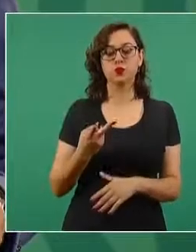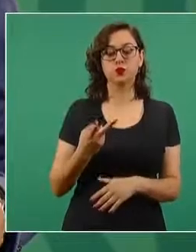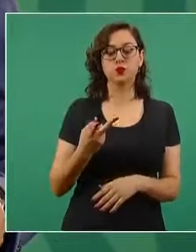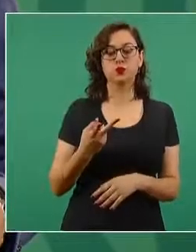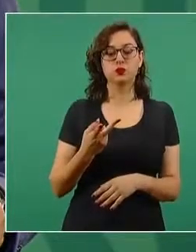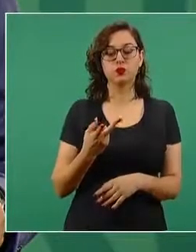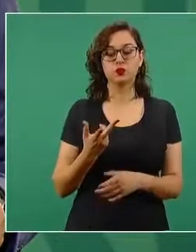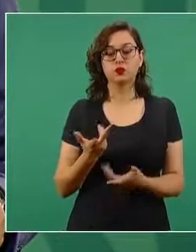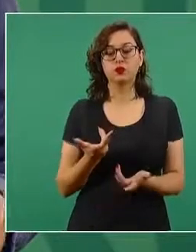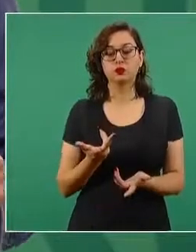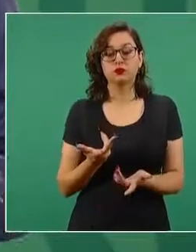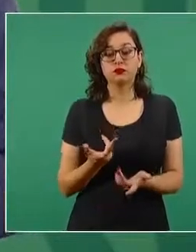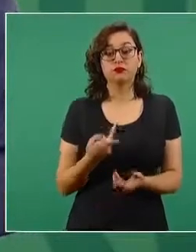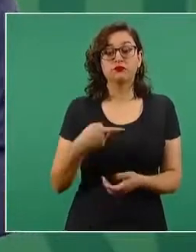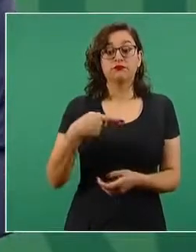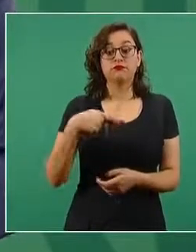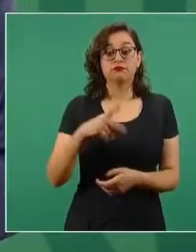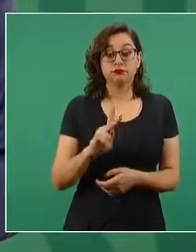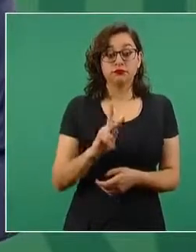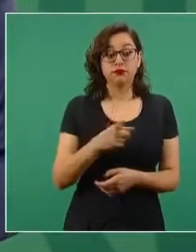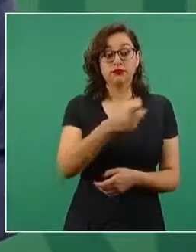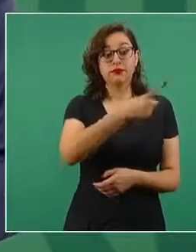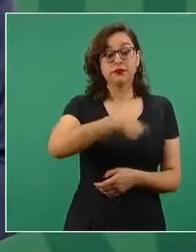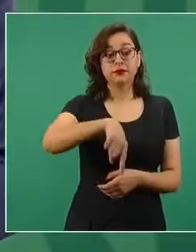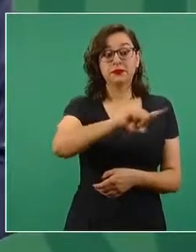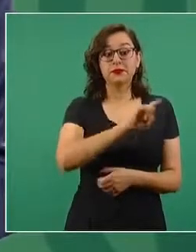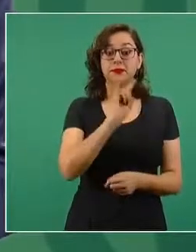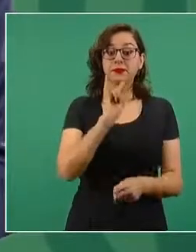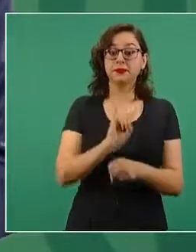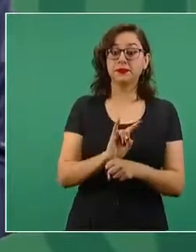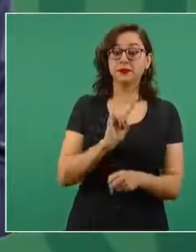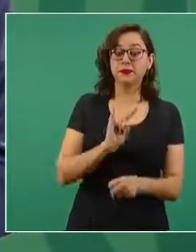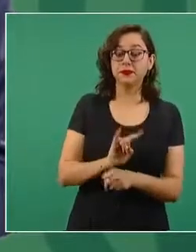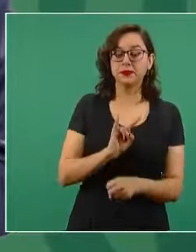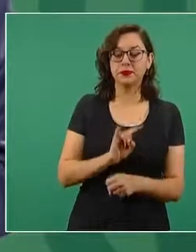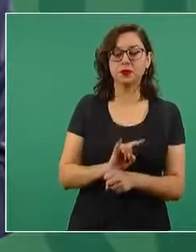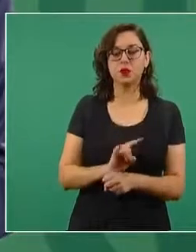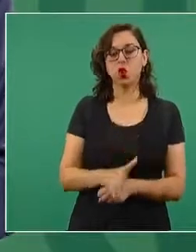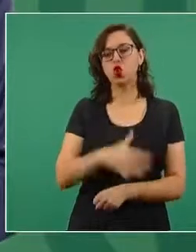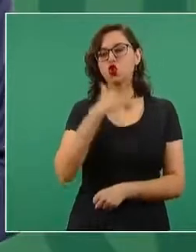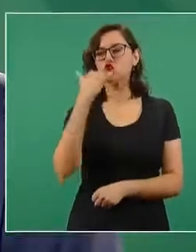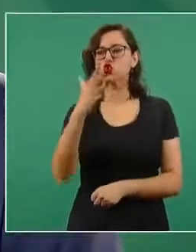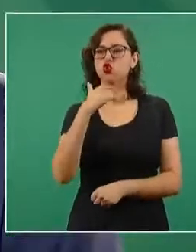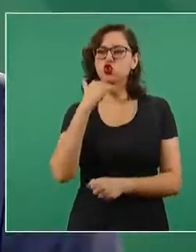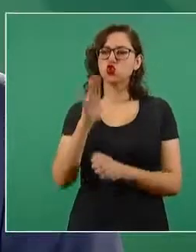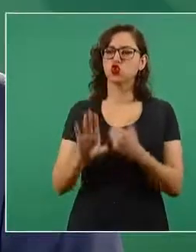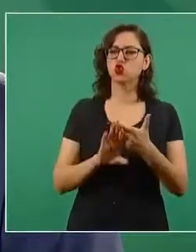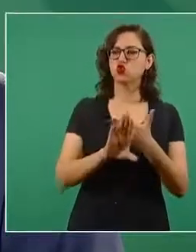ese era su trabajo, de que combatían la corrupción.